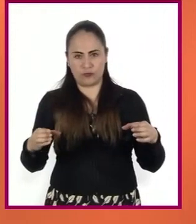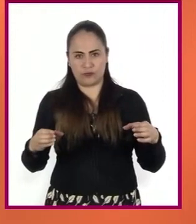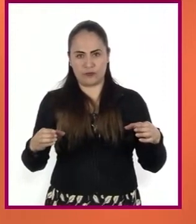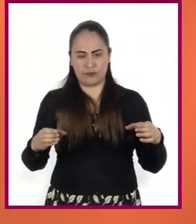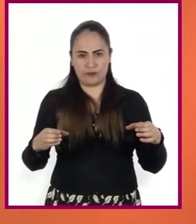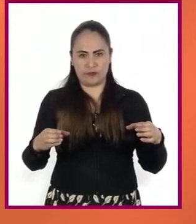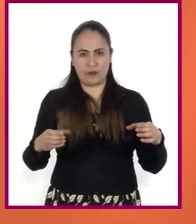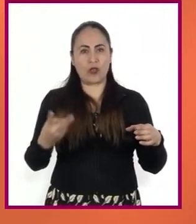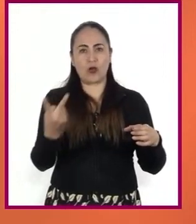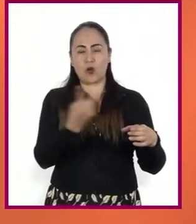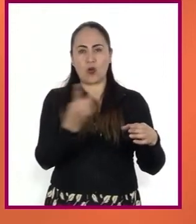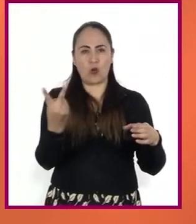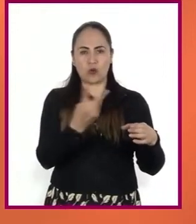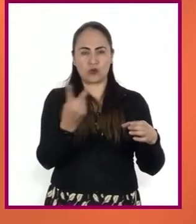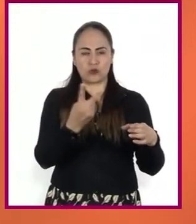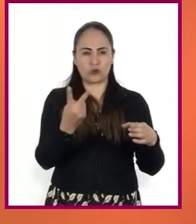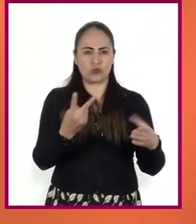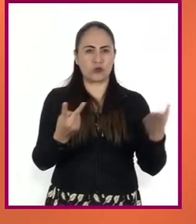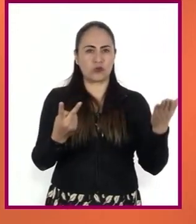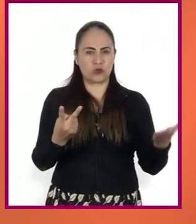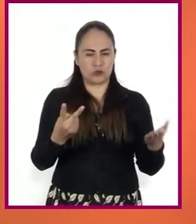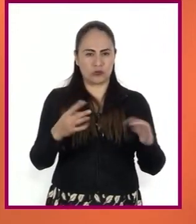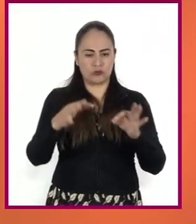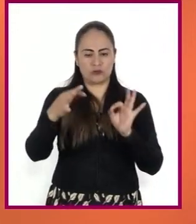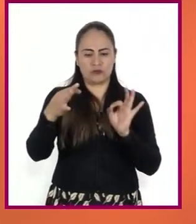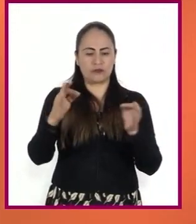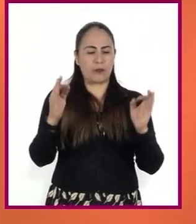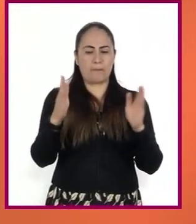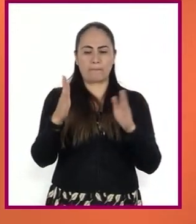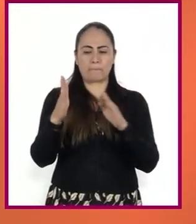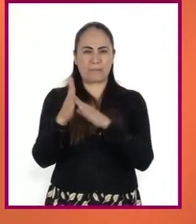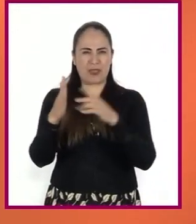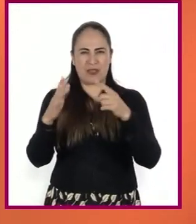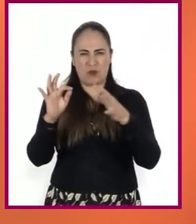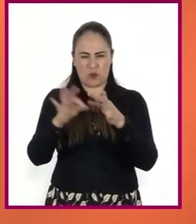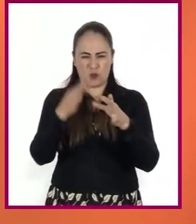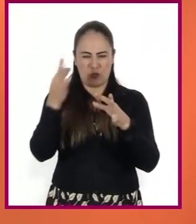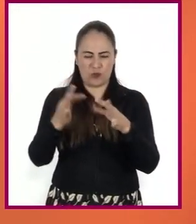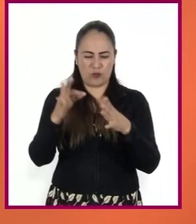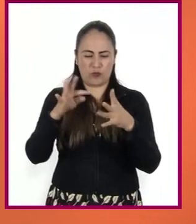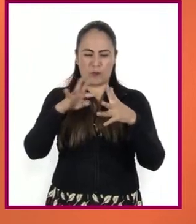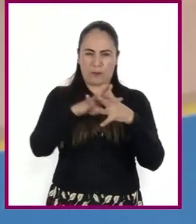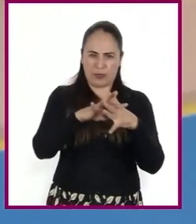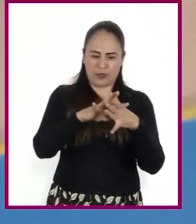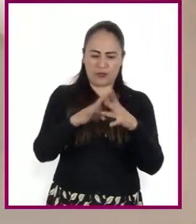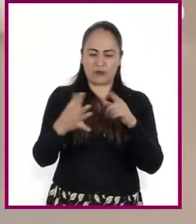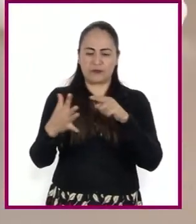puedan sostener las puntas de la aguja de un lado y del otro.